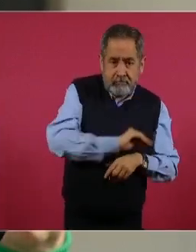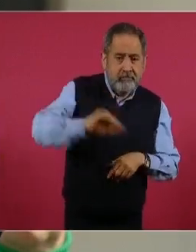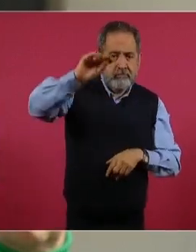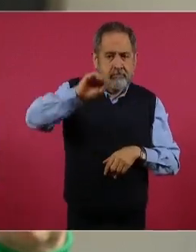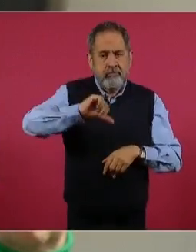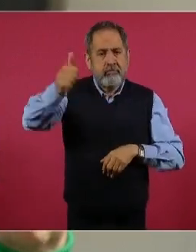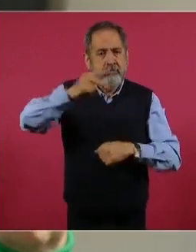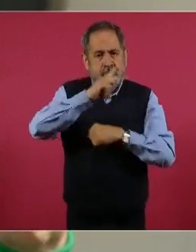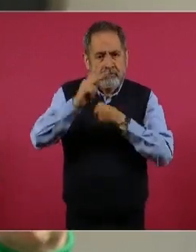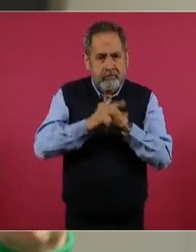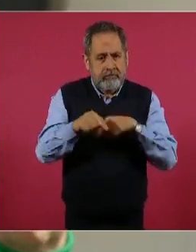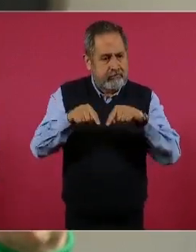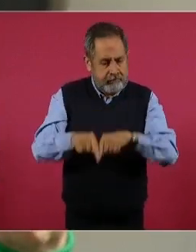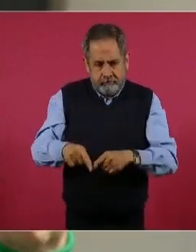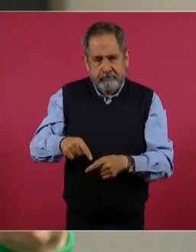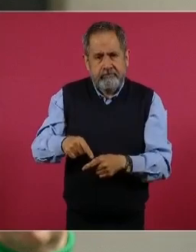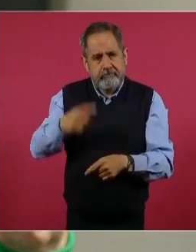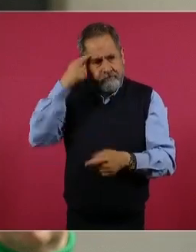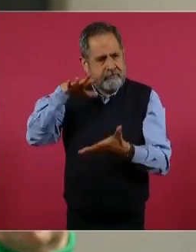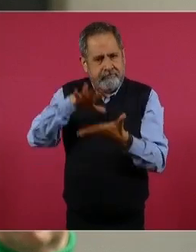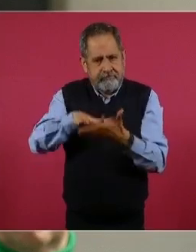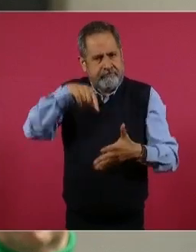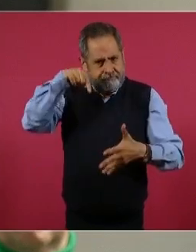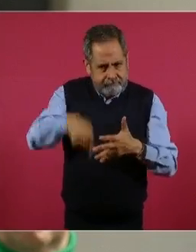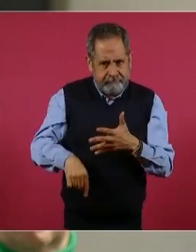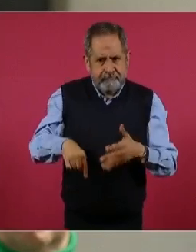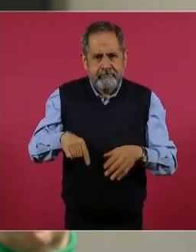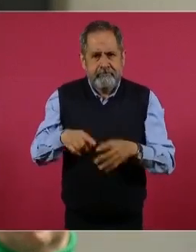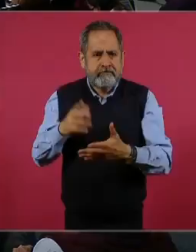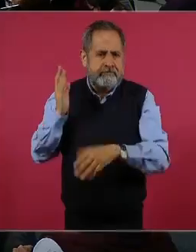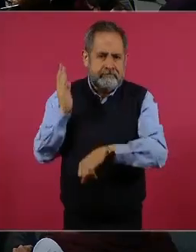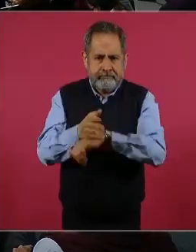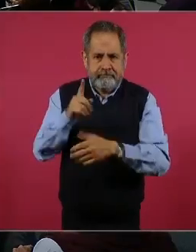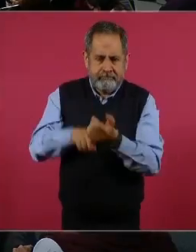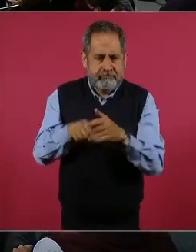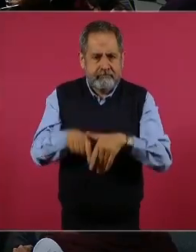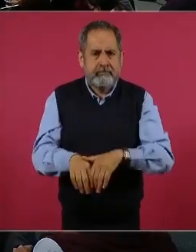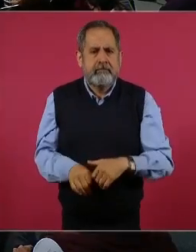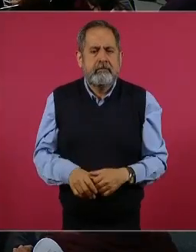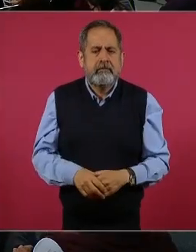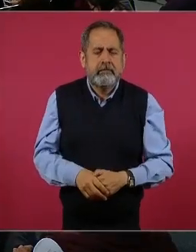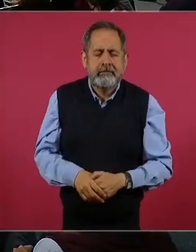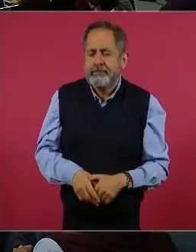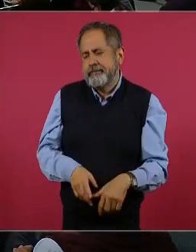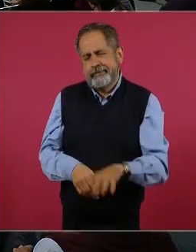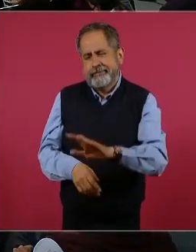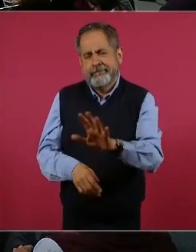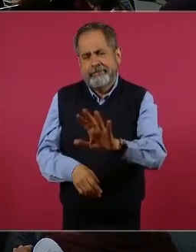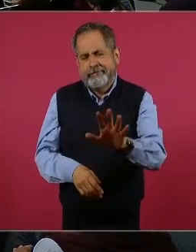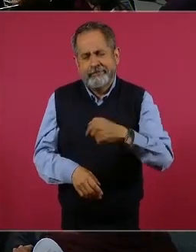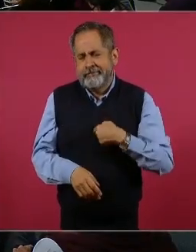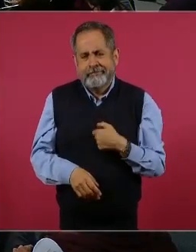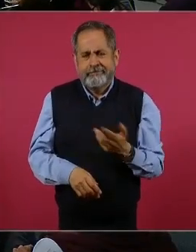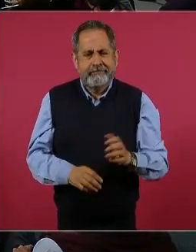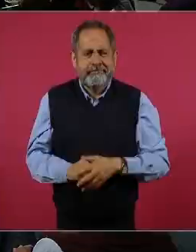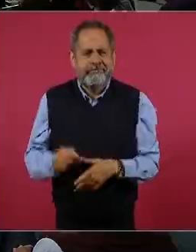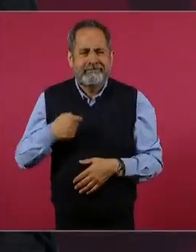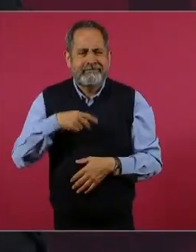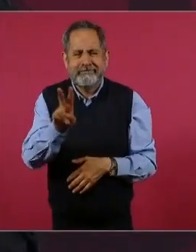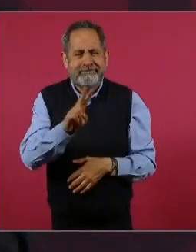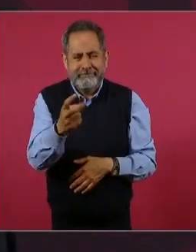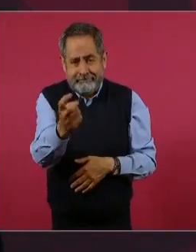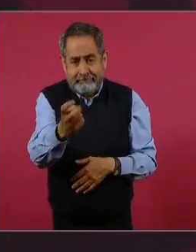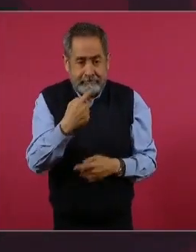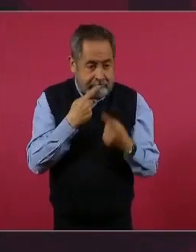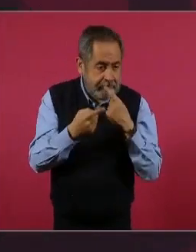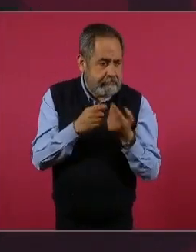repatriado y pague aquí pues las acusaciones que tiene por lavado de dinero? No, nosotros no hacemos ese